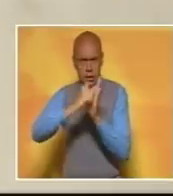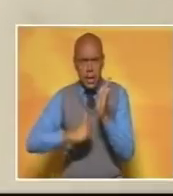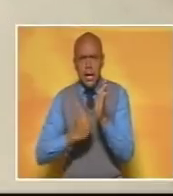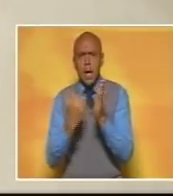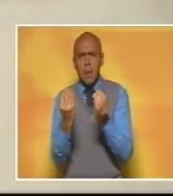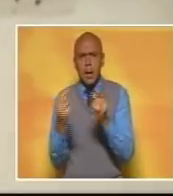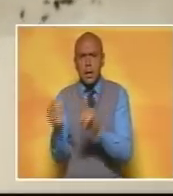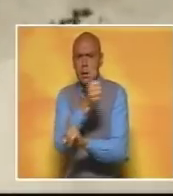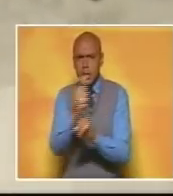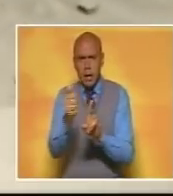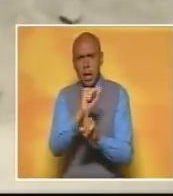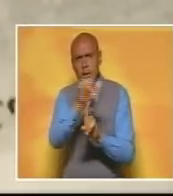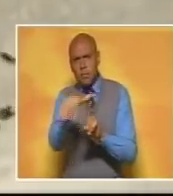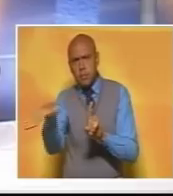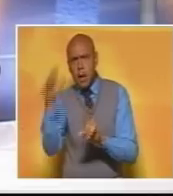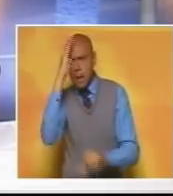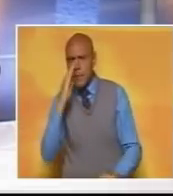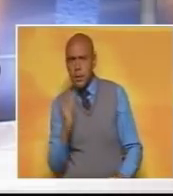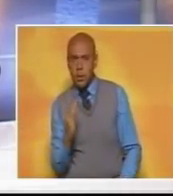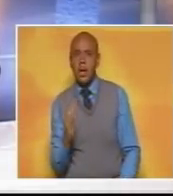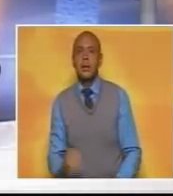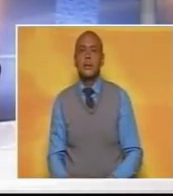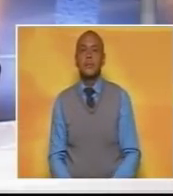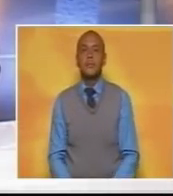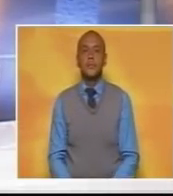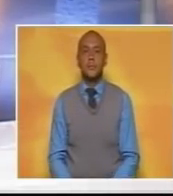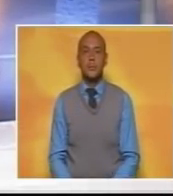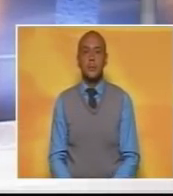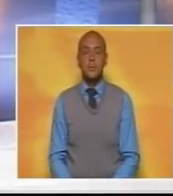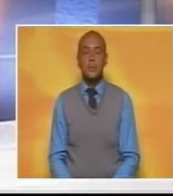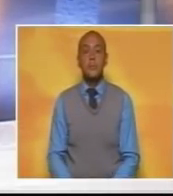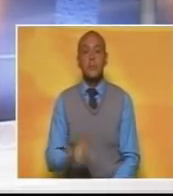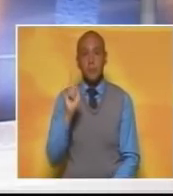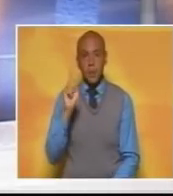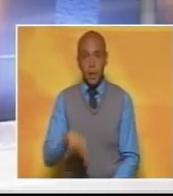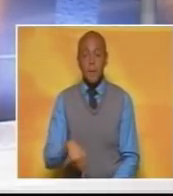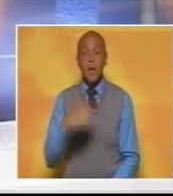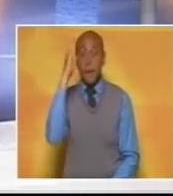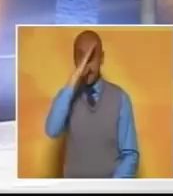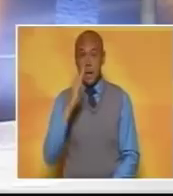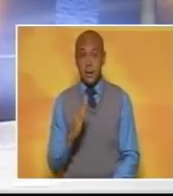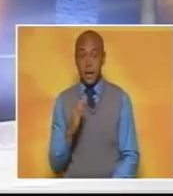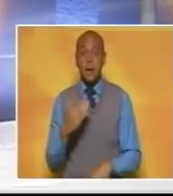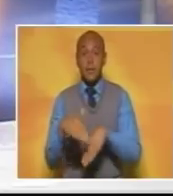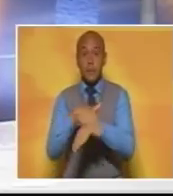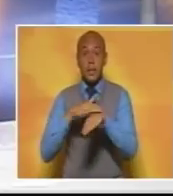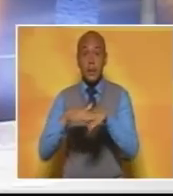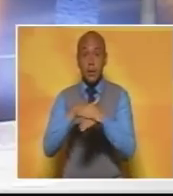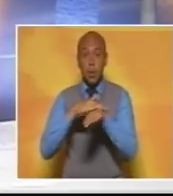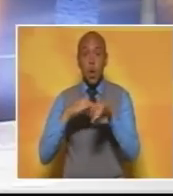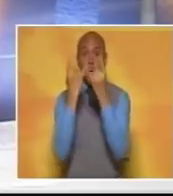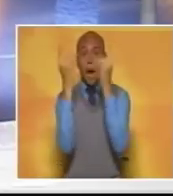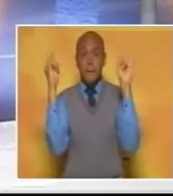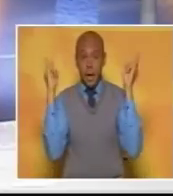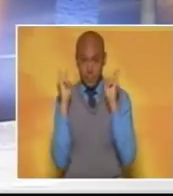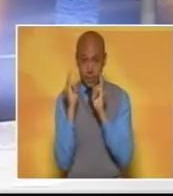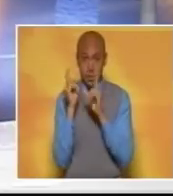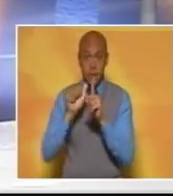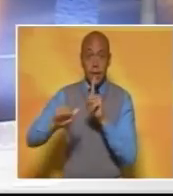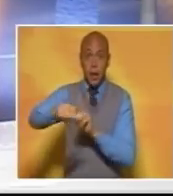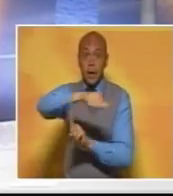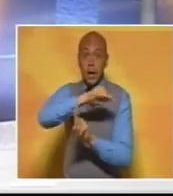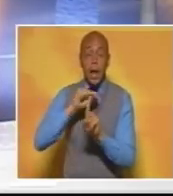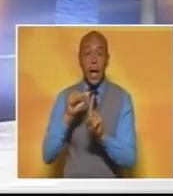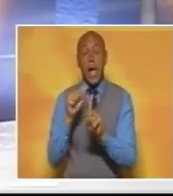marino del vecino país. Fin del comunicado. En Brasil, el ministro de Medio Ambiente, Ricardo Salles, afirmó